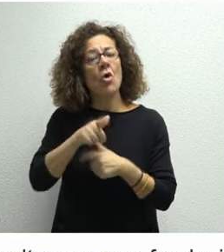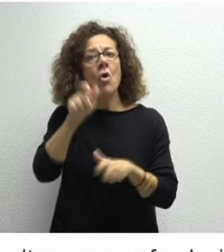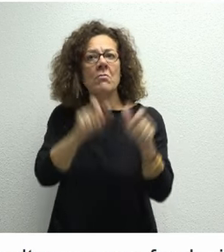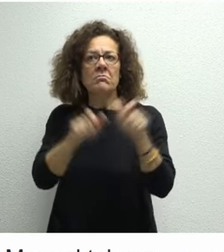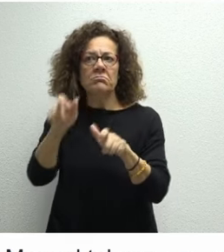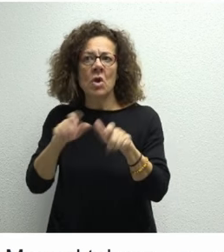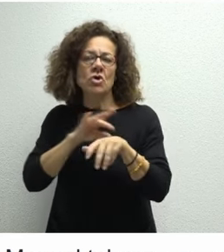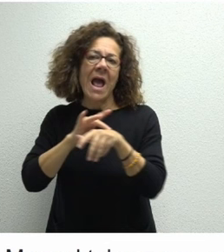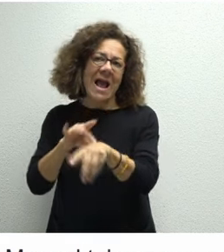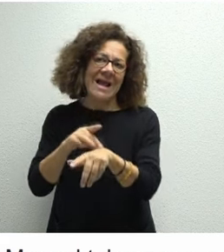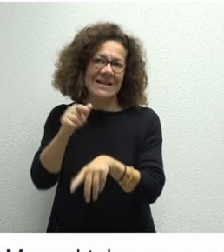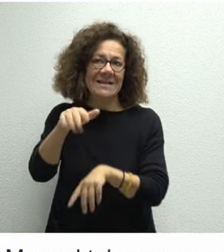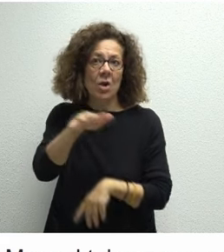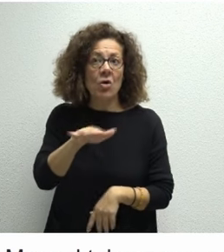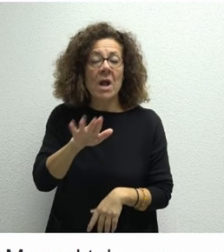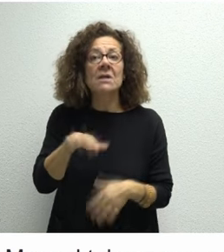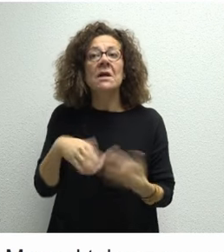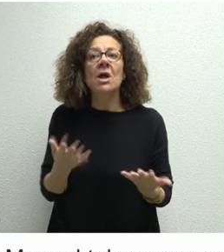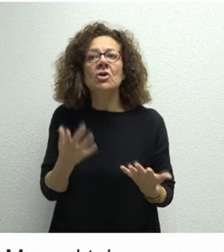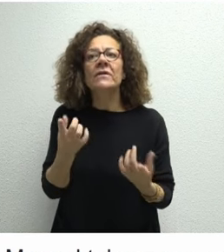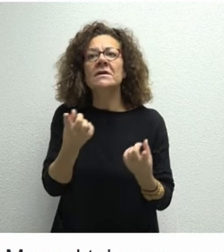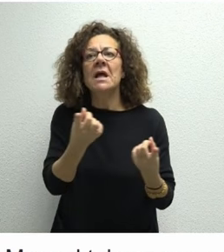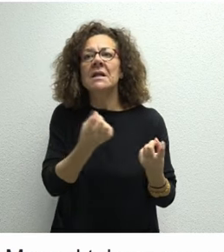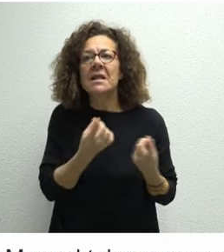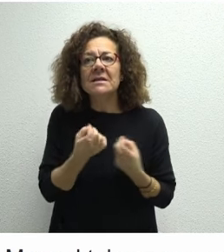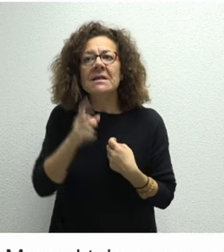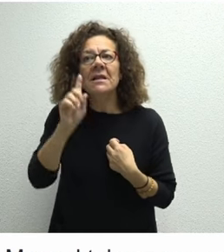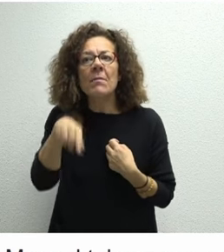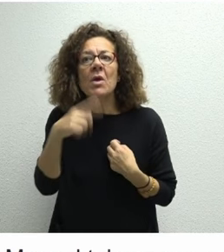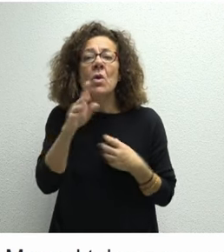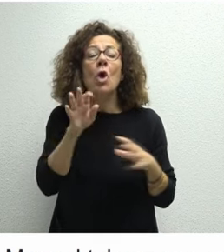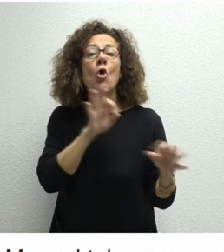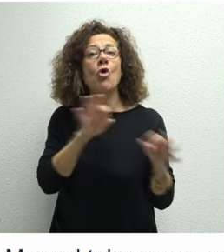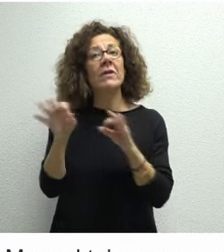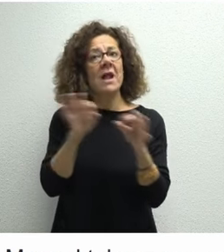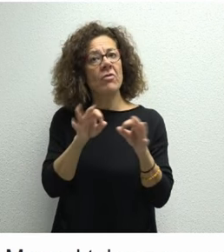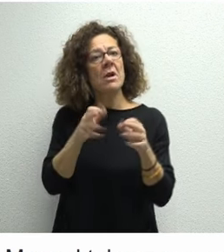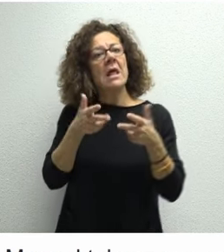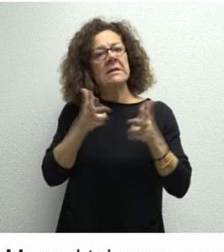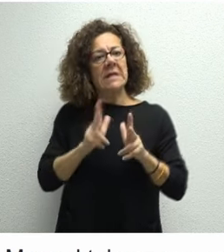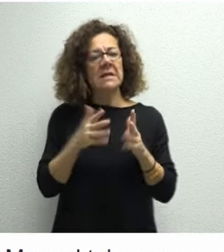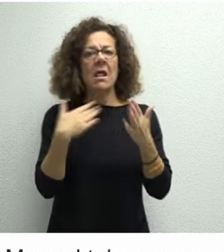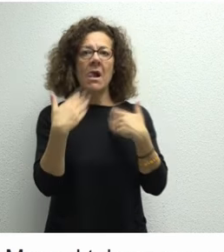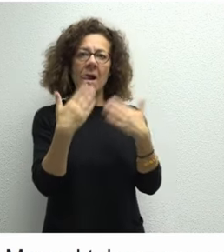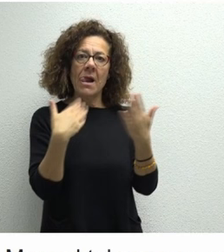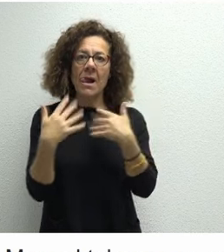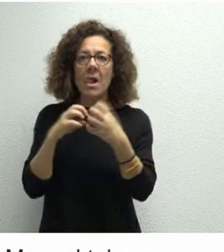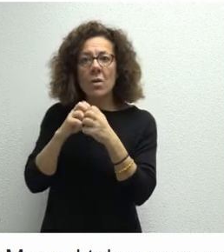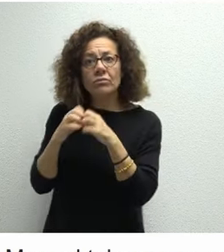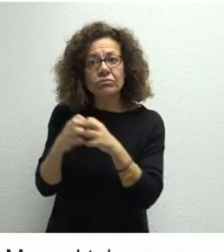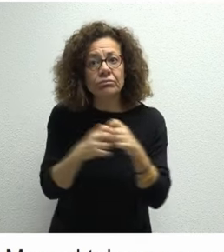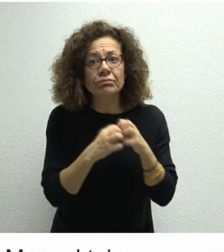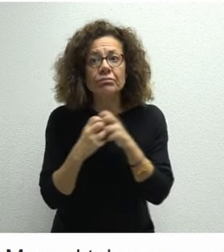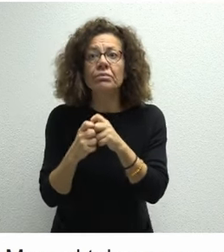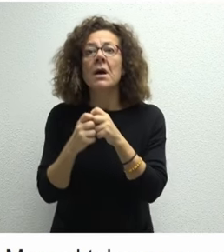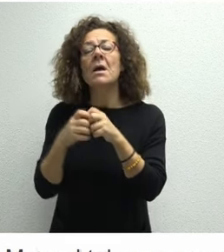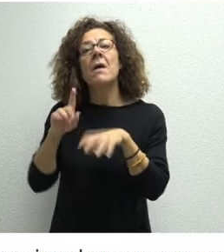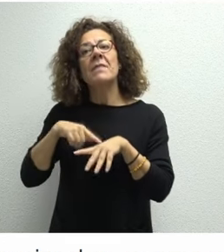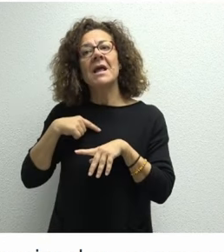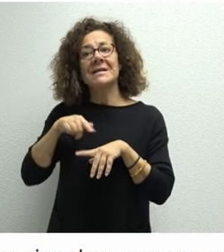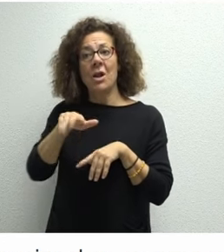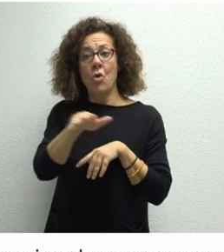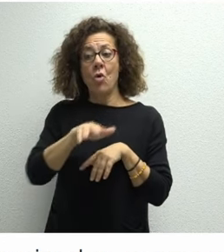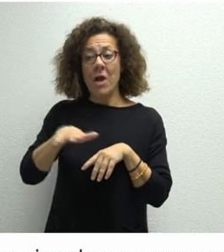locales no para para ello pues se necesita también de una coordinación y sentarse por parte de los servicios sociales comunitarios de la